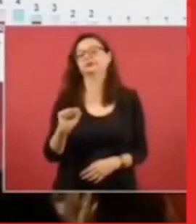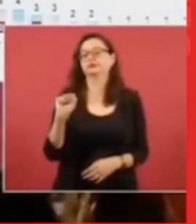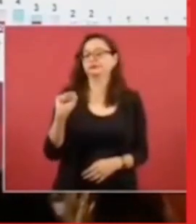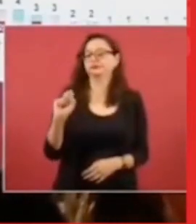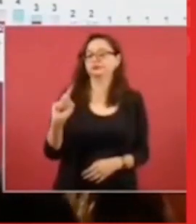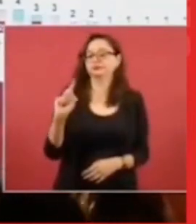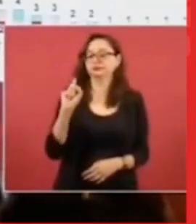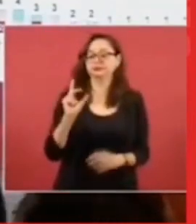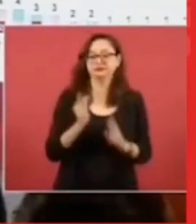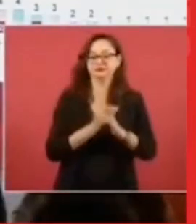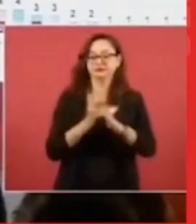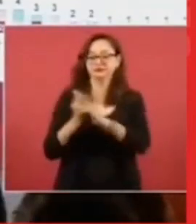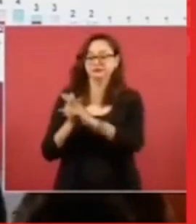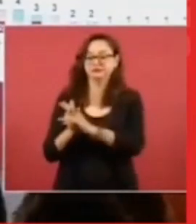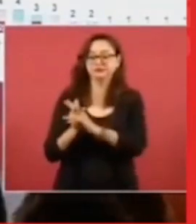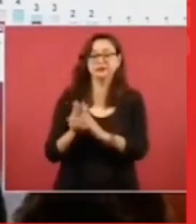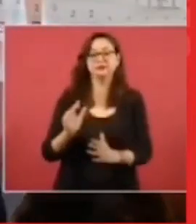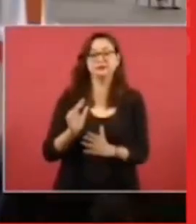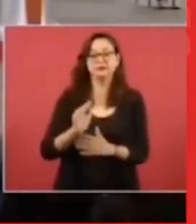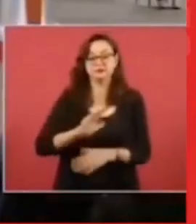con menos homicidios.